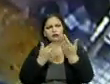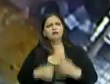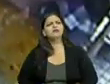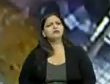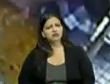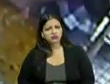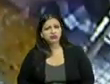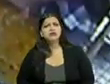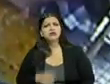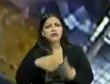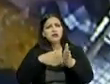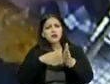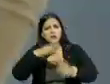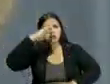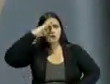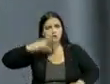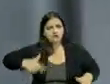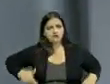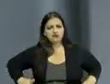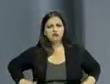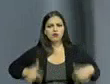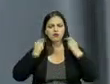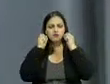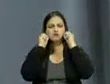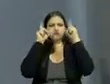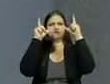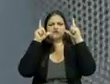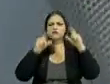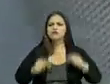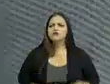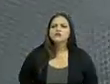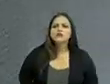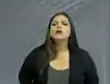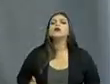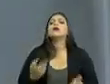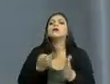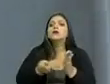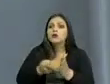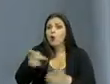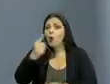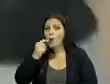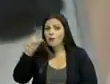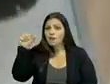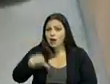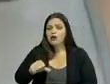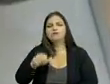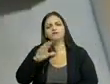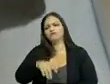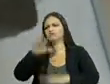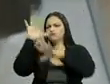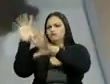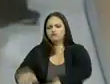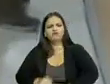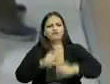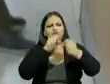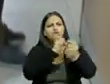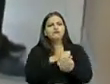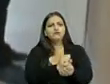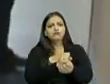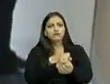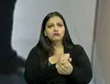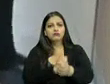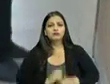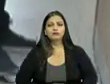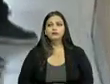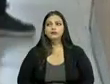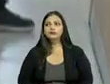la víctima al denunciar. Y es que dice que ese es el procedimiento correcto. De la experiencia que nosotros tenemos,